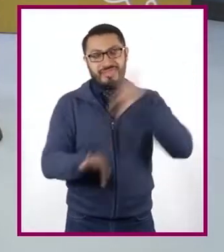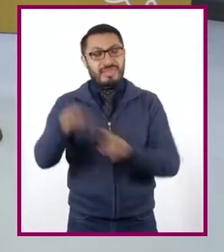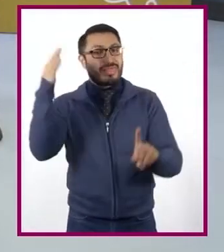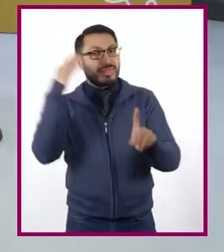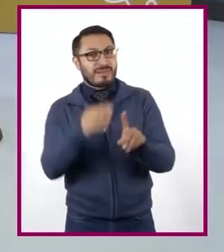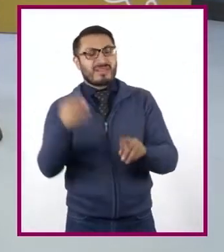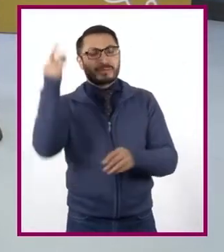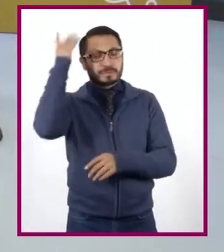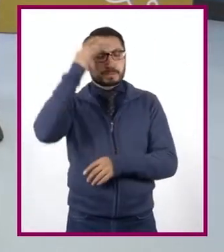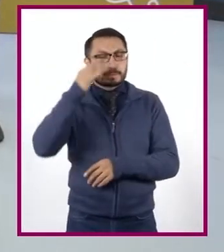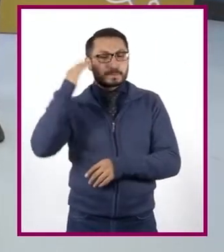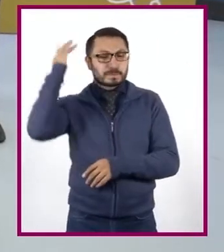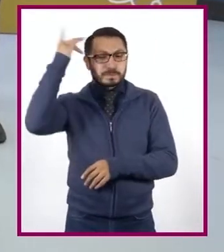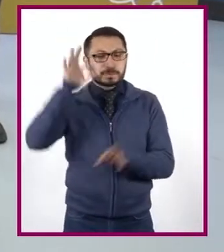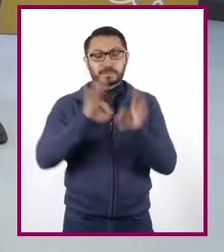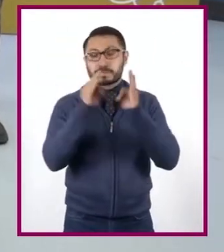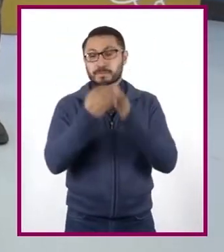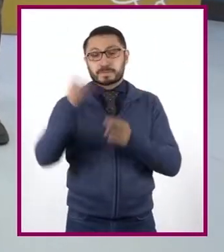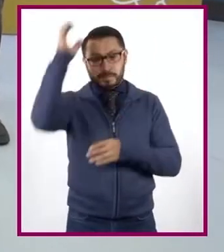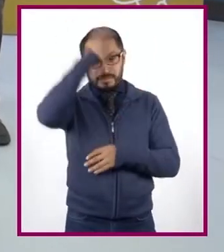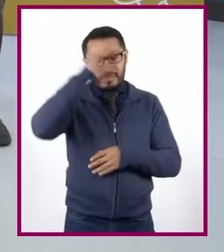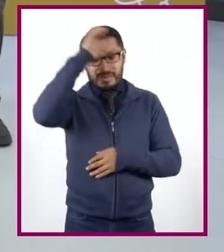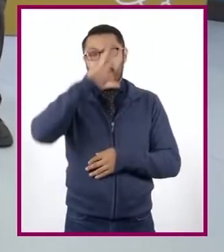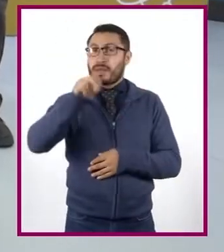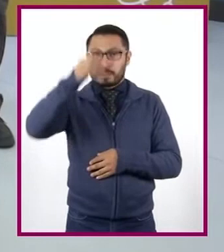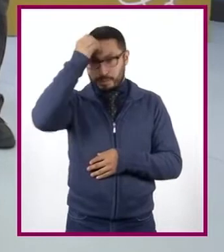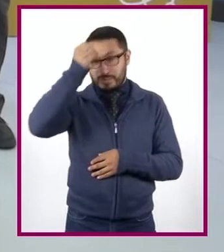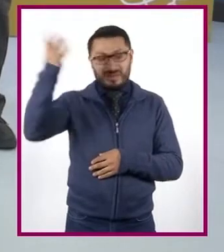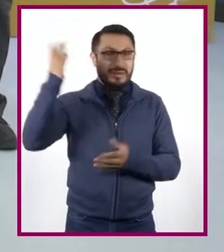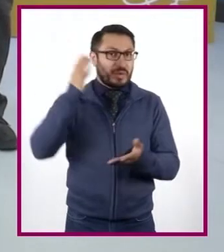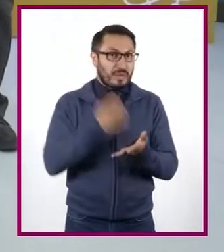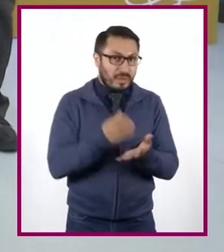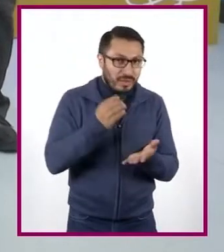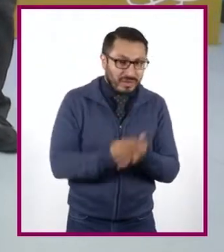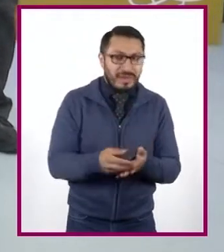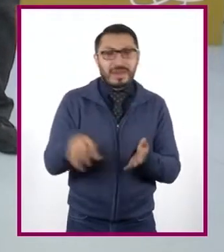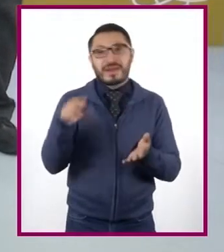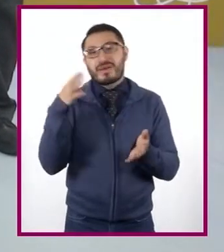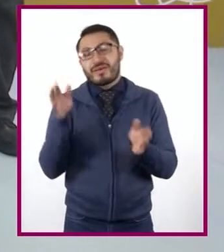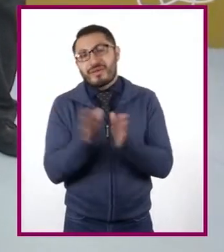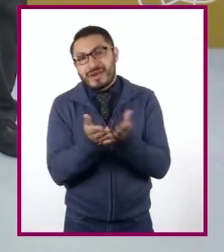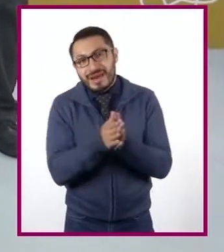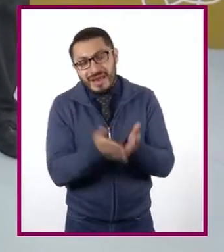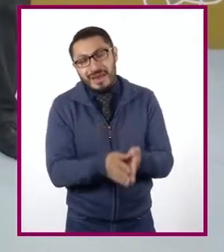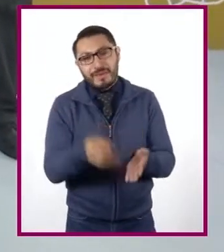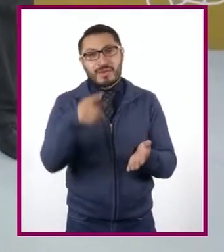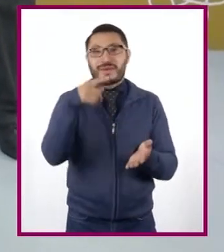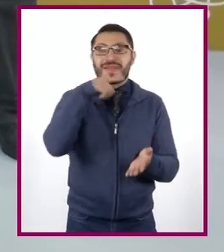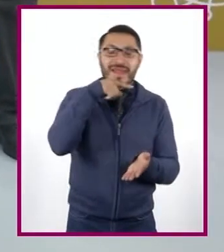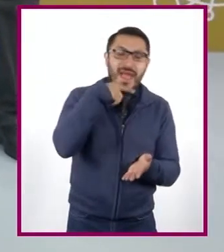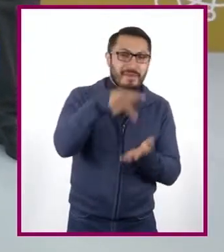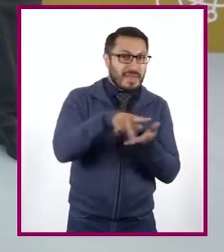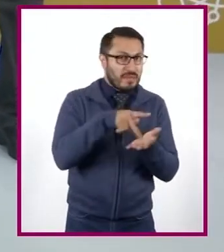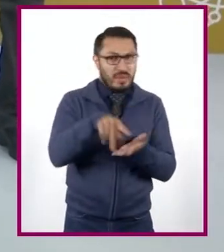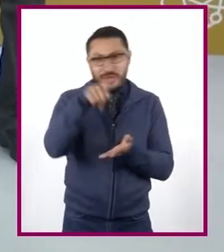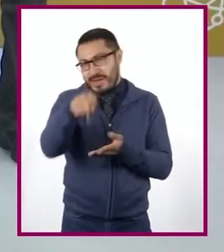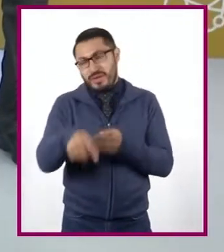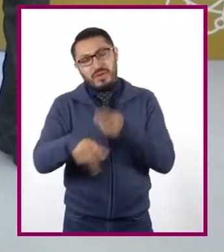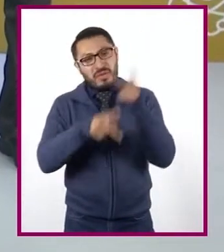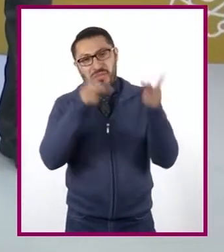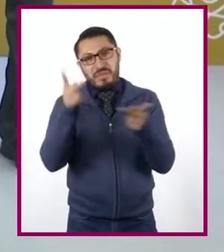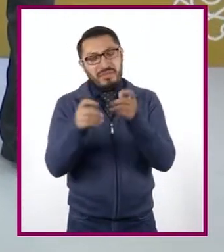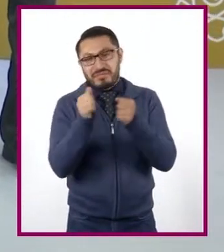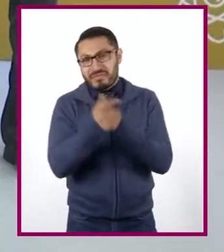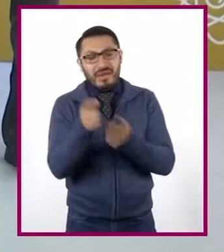modelos científicos. No olviden tener a la mano su cuaderno, libro de texto y lápiz o pluma para que puedan anotar las preguntas que se